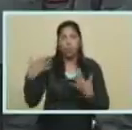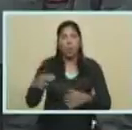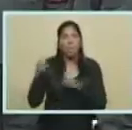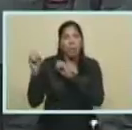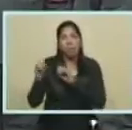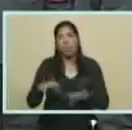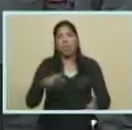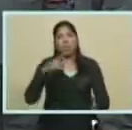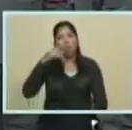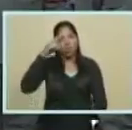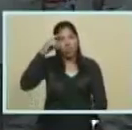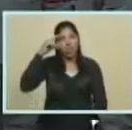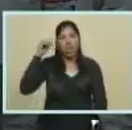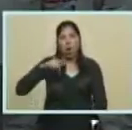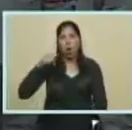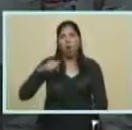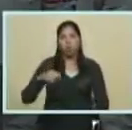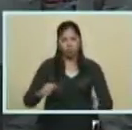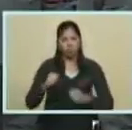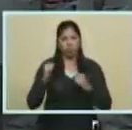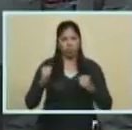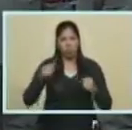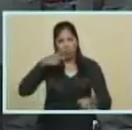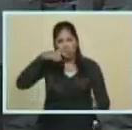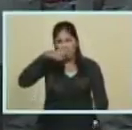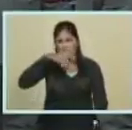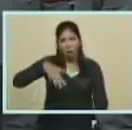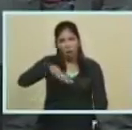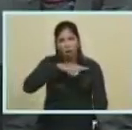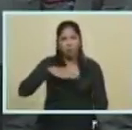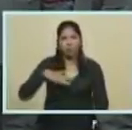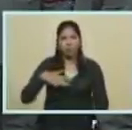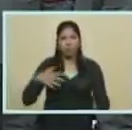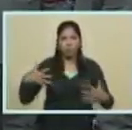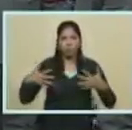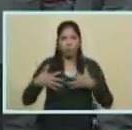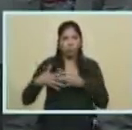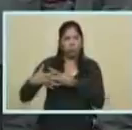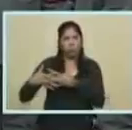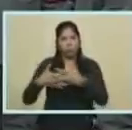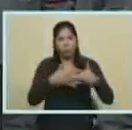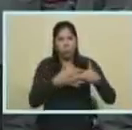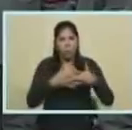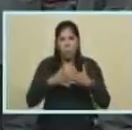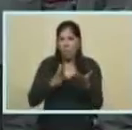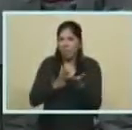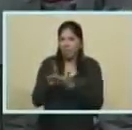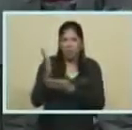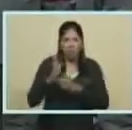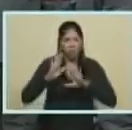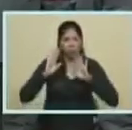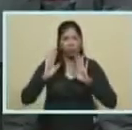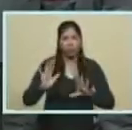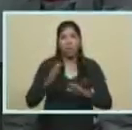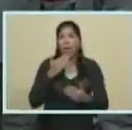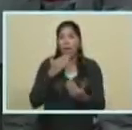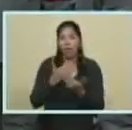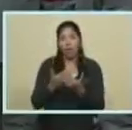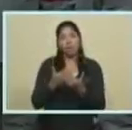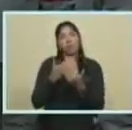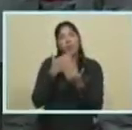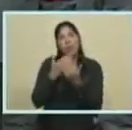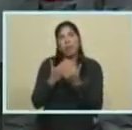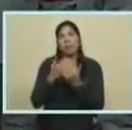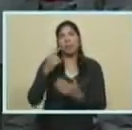bendito. Hoy somos un pueblo unido en fuerza cívico-militar para siempre. Gracias,